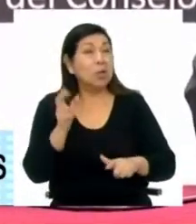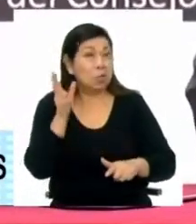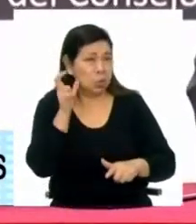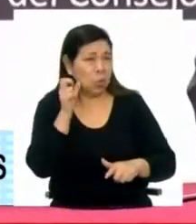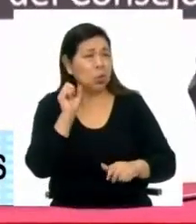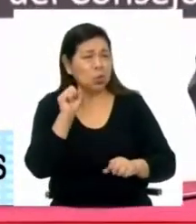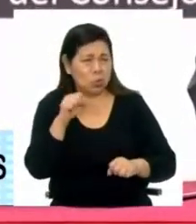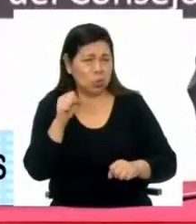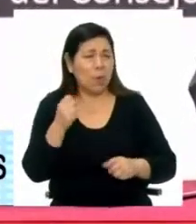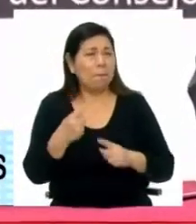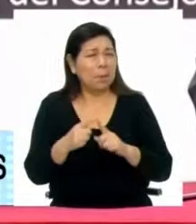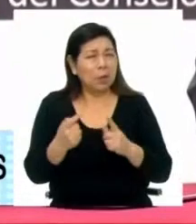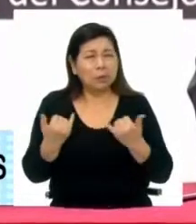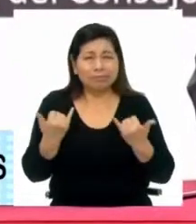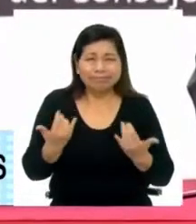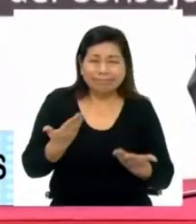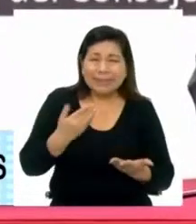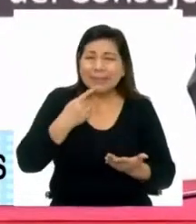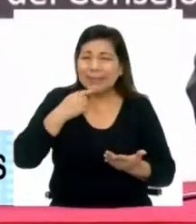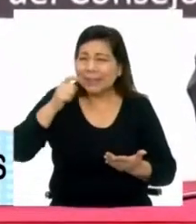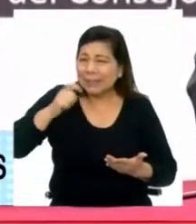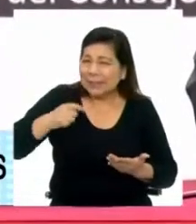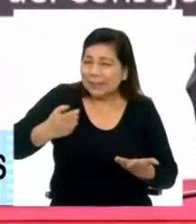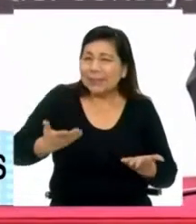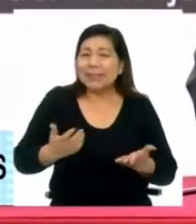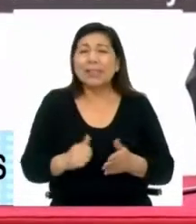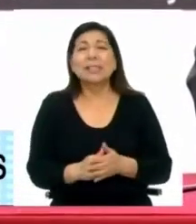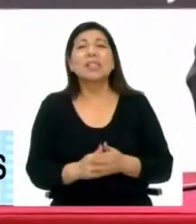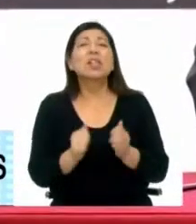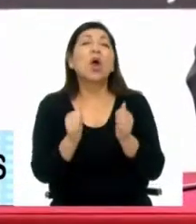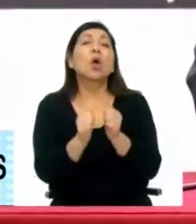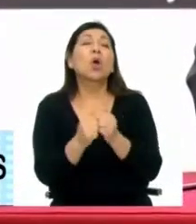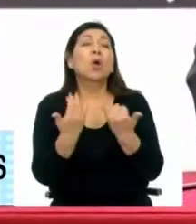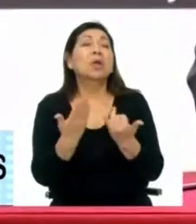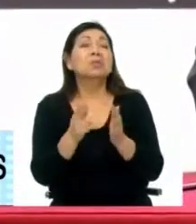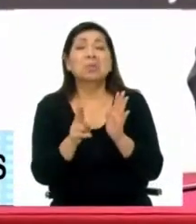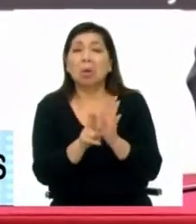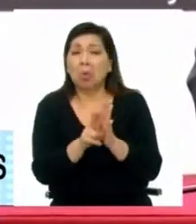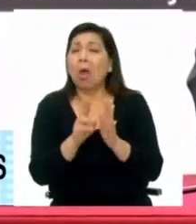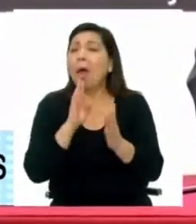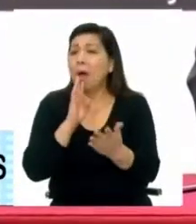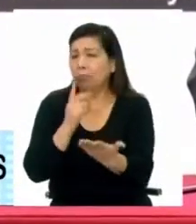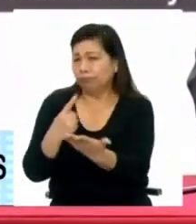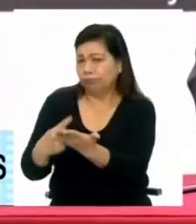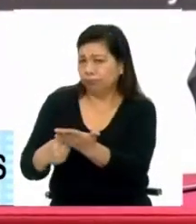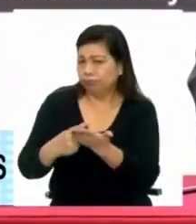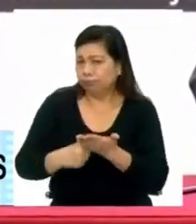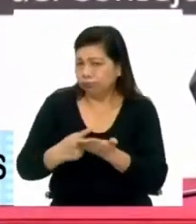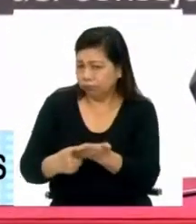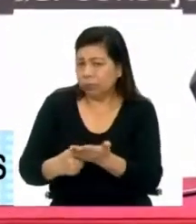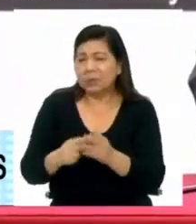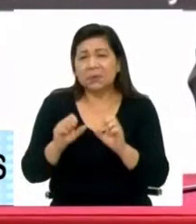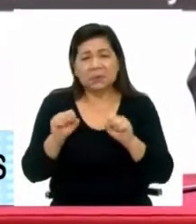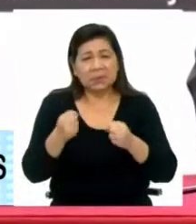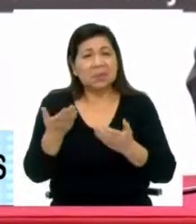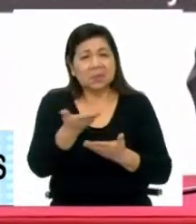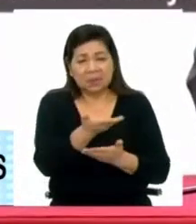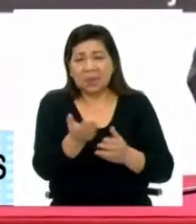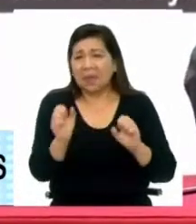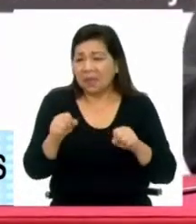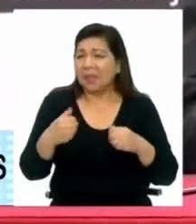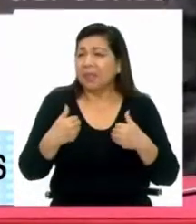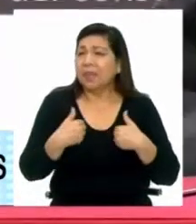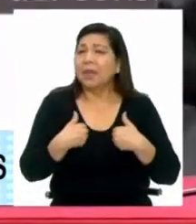escuchado sus demandas y creo que han respondido con esa voluntad de dialogar sobre las propuestas que ellos